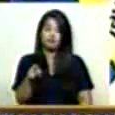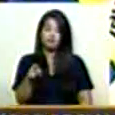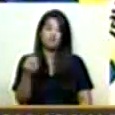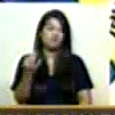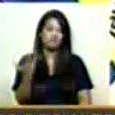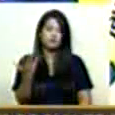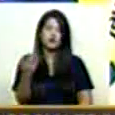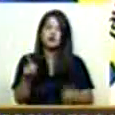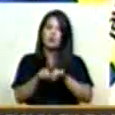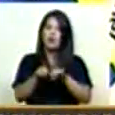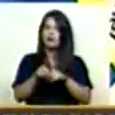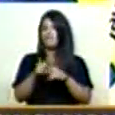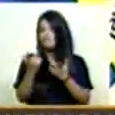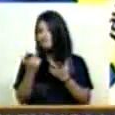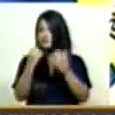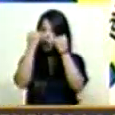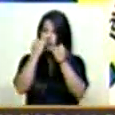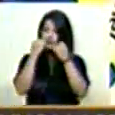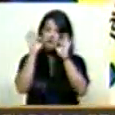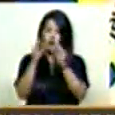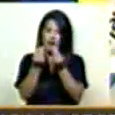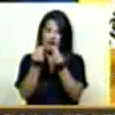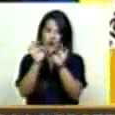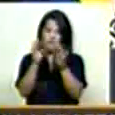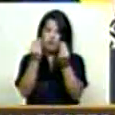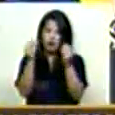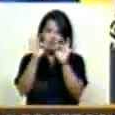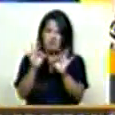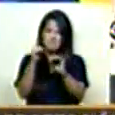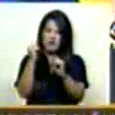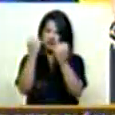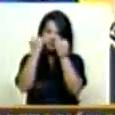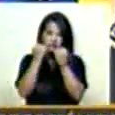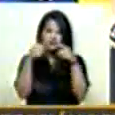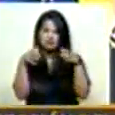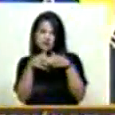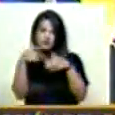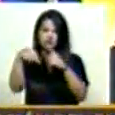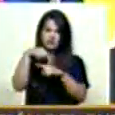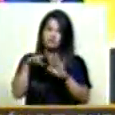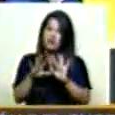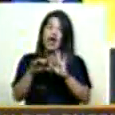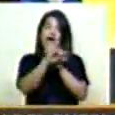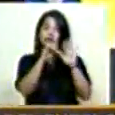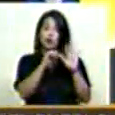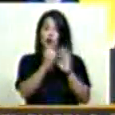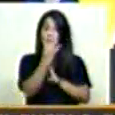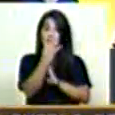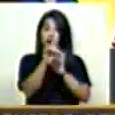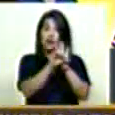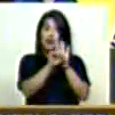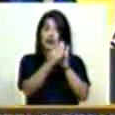definición de acto terrorista establecido en el artículo número 4 de la ley orgánica